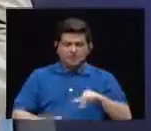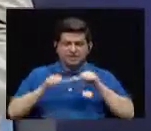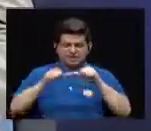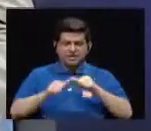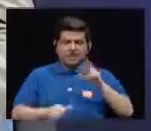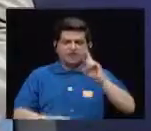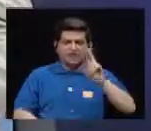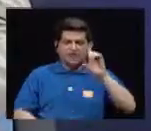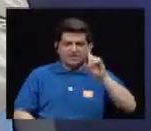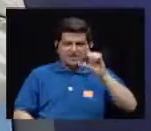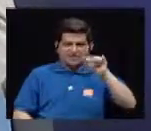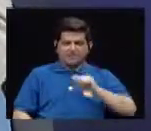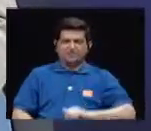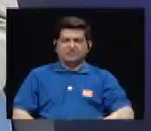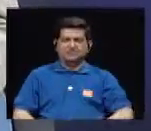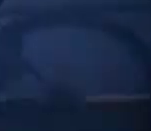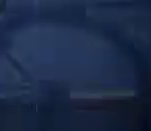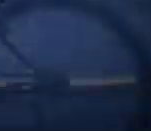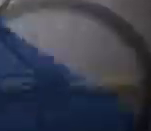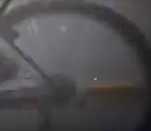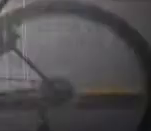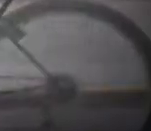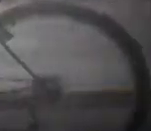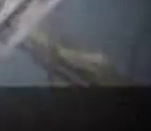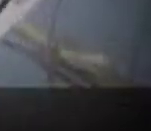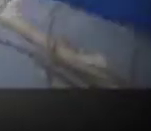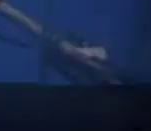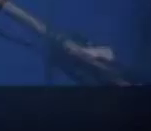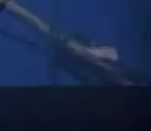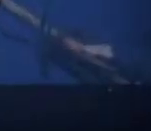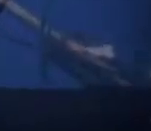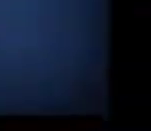regresamos con Rubén Darío Arena.